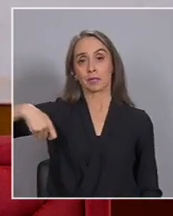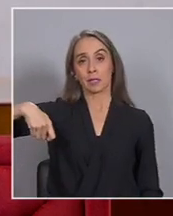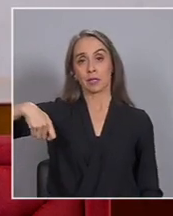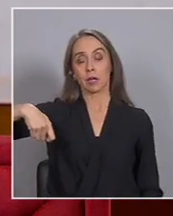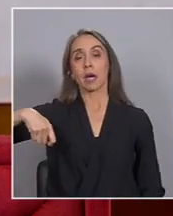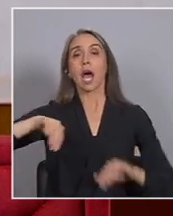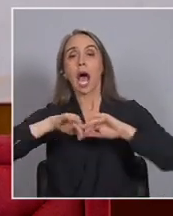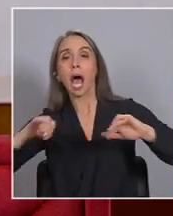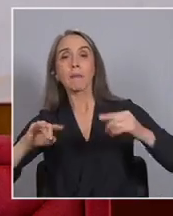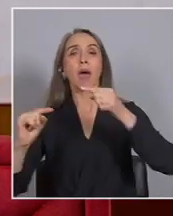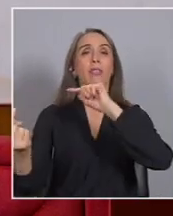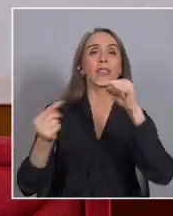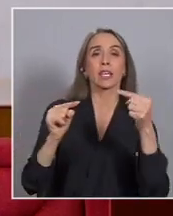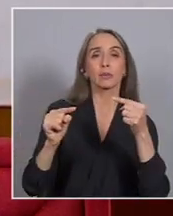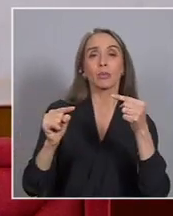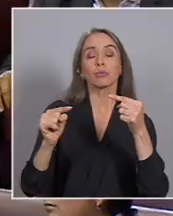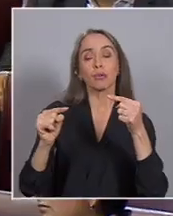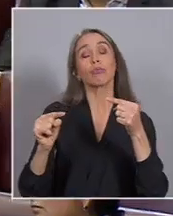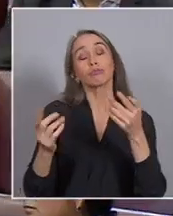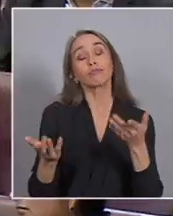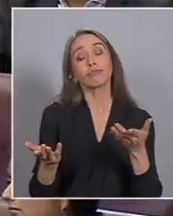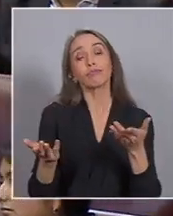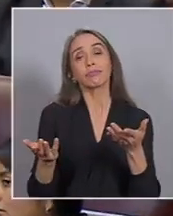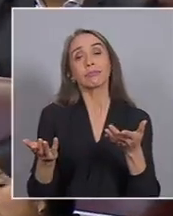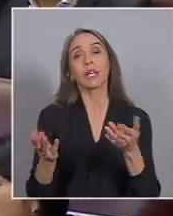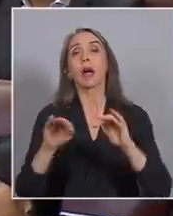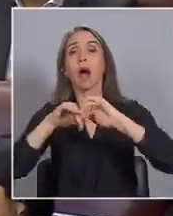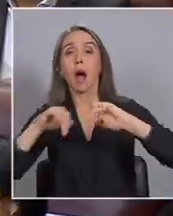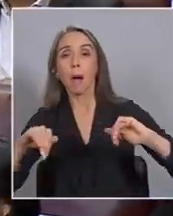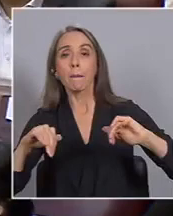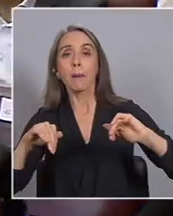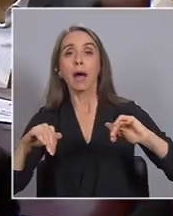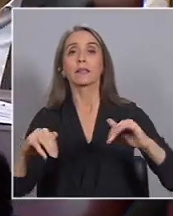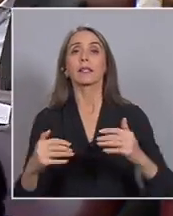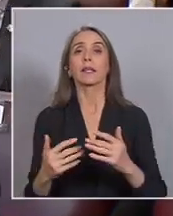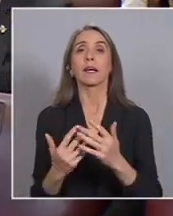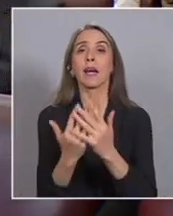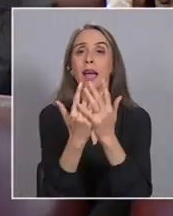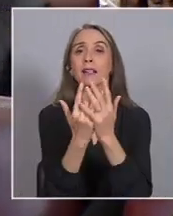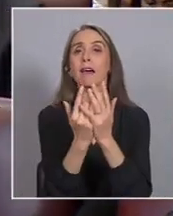más allá de las discusiones que podemos tener, más allá de las redes sociales,